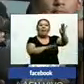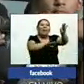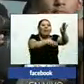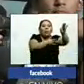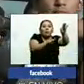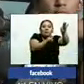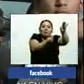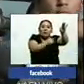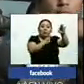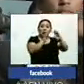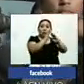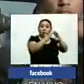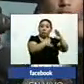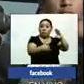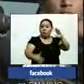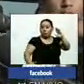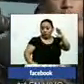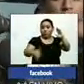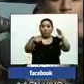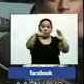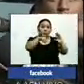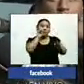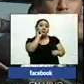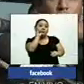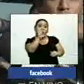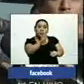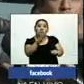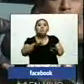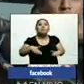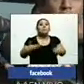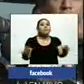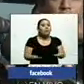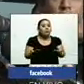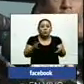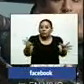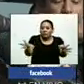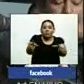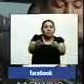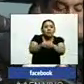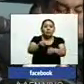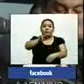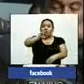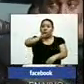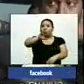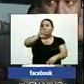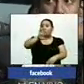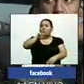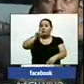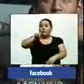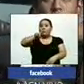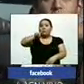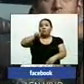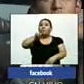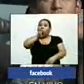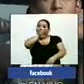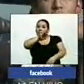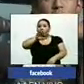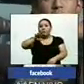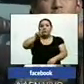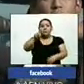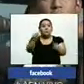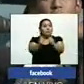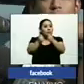en este momento se ha determinado fehacientemente que lo ejecutado asciende a 351